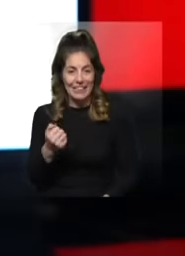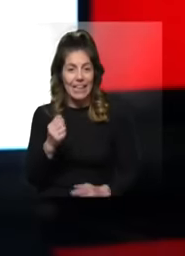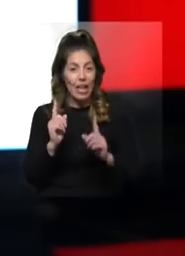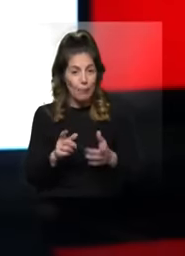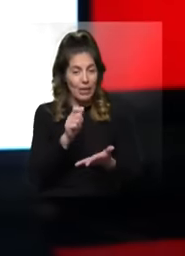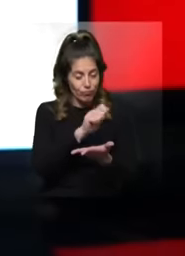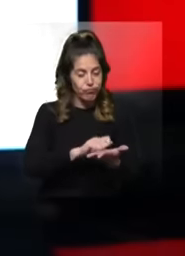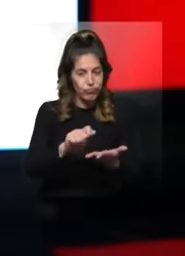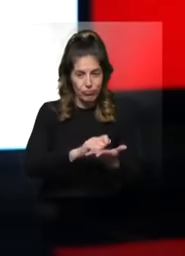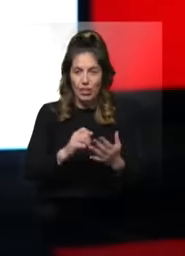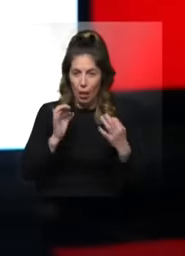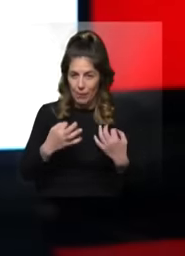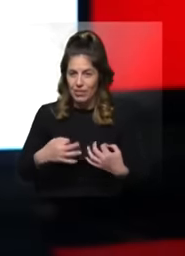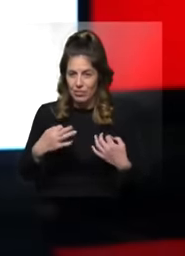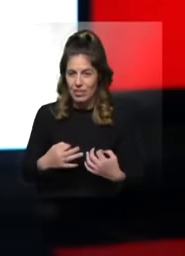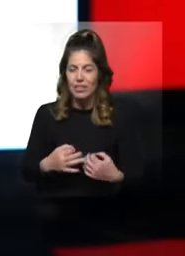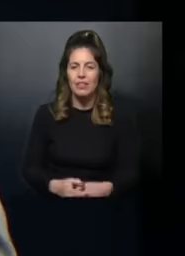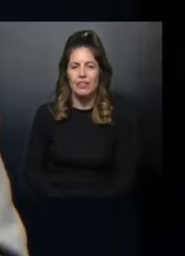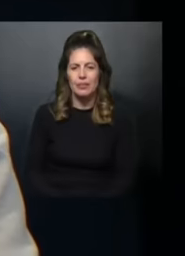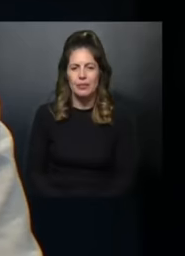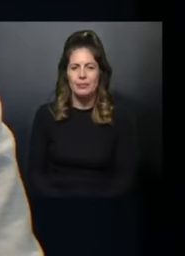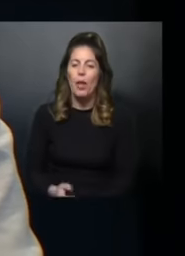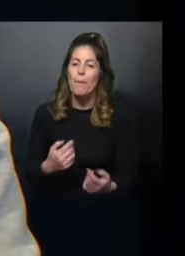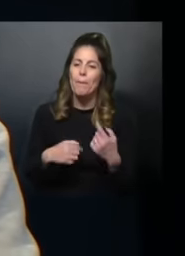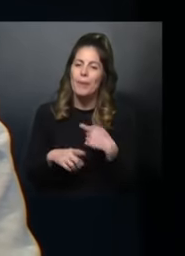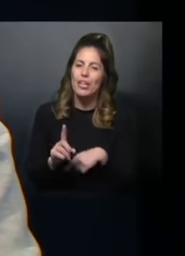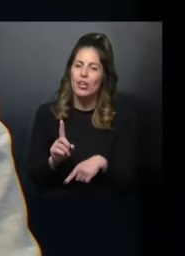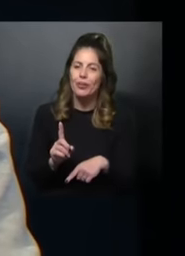también. Bueno, pero